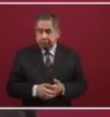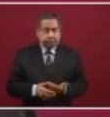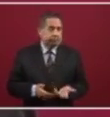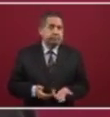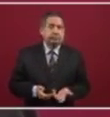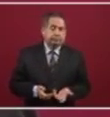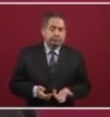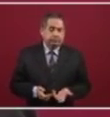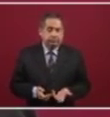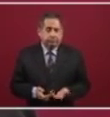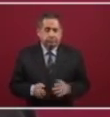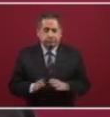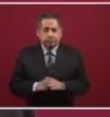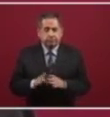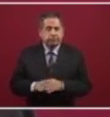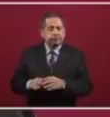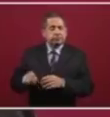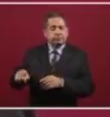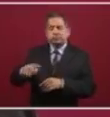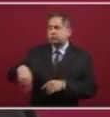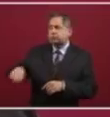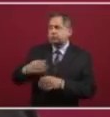Desde luego, las clases medias,